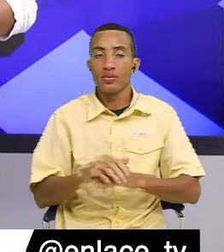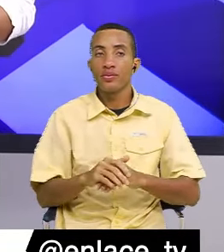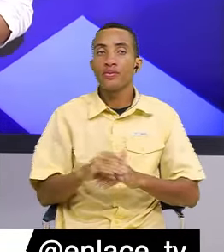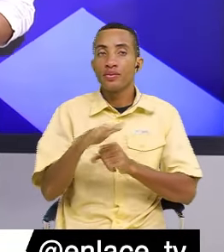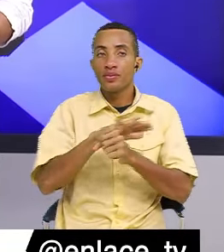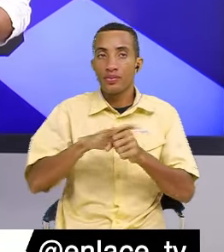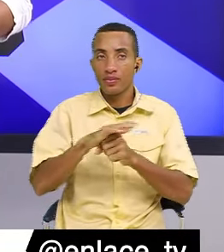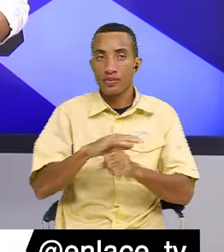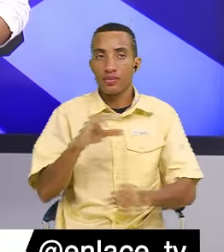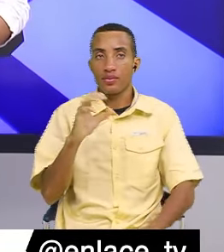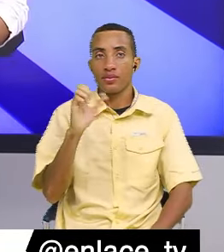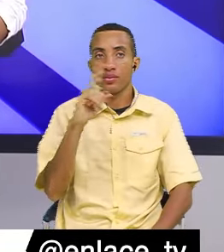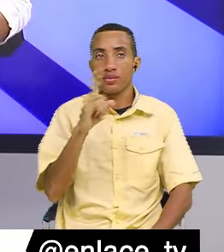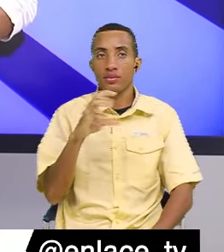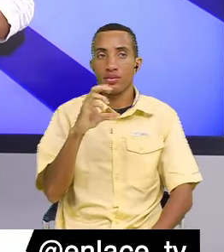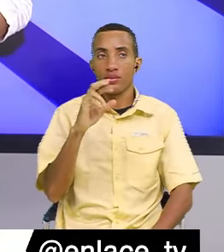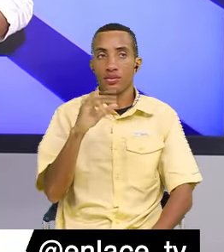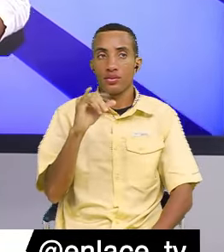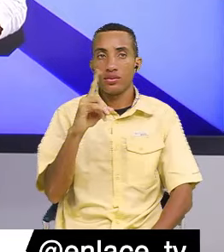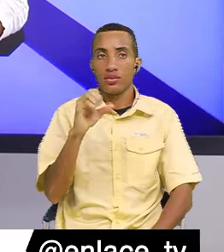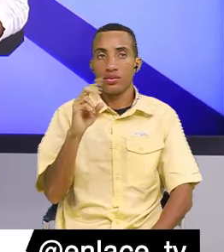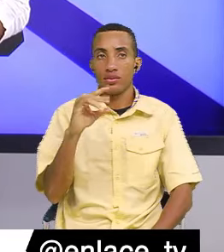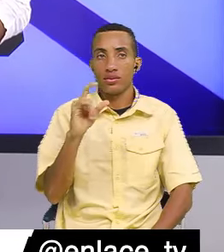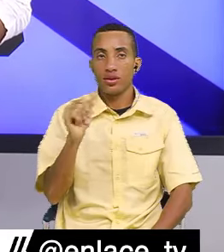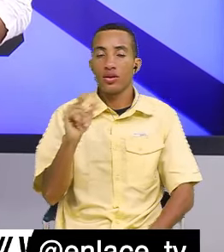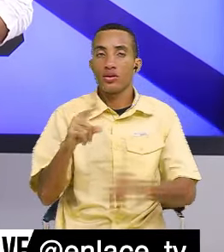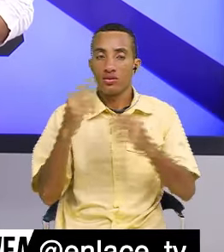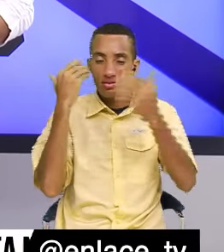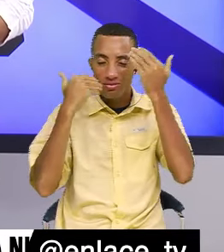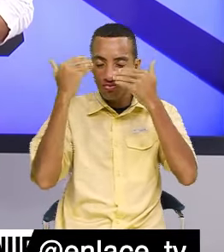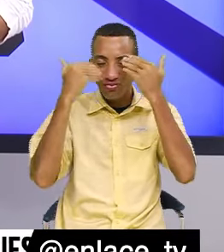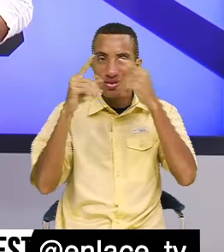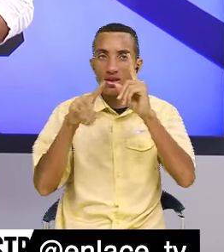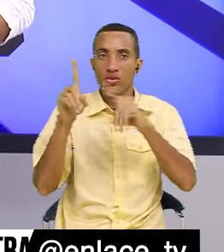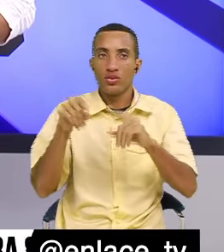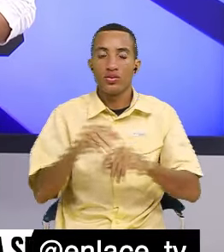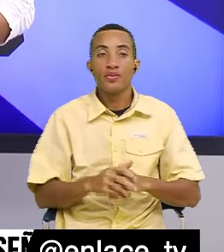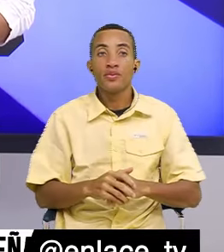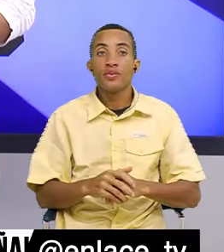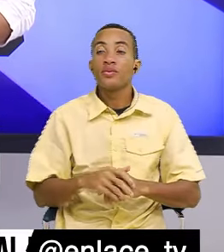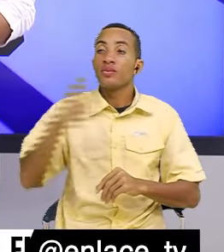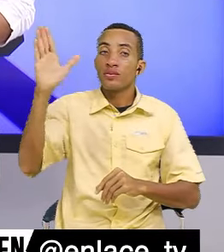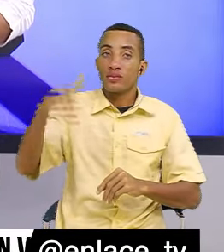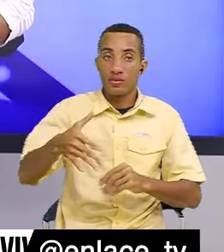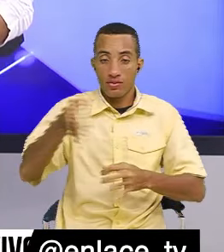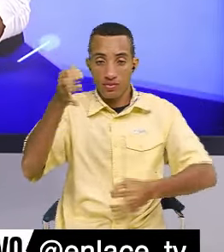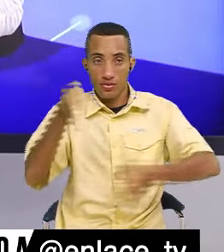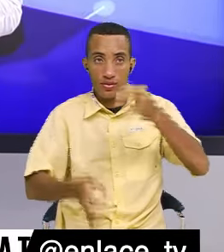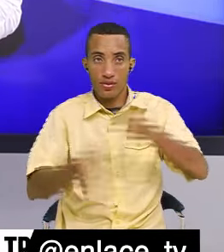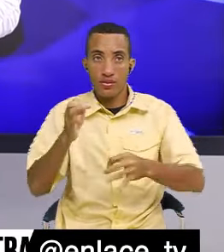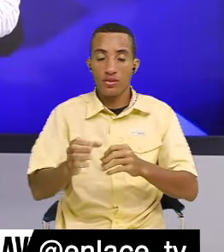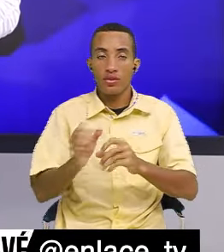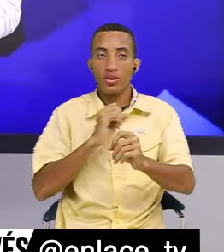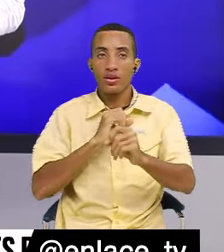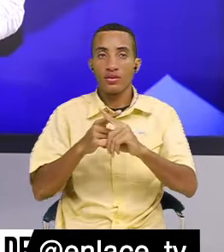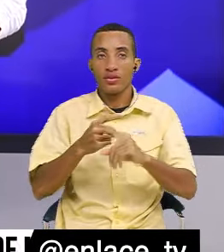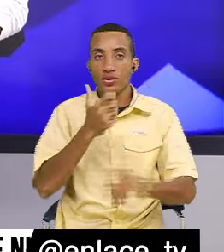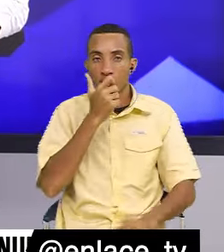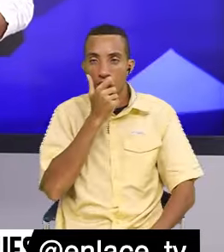en sus extremidades y rostro. En otras noticias les hablaremos sobre el llamado a juicio que le hicieron al ex jefe de seguridad de